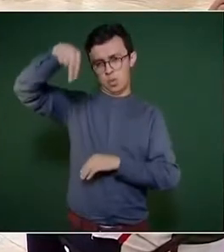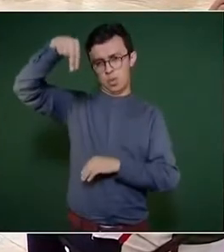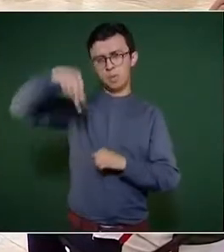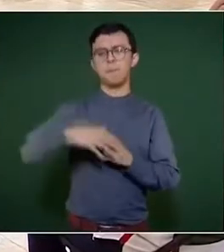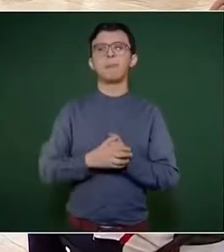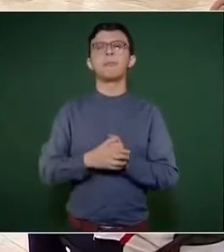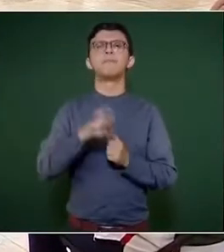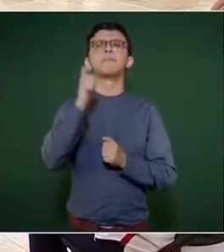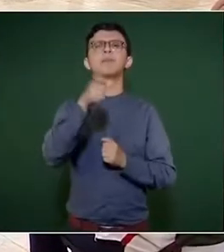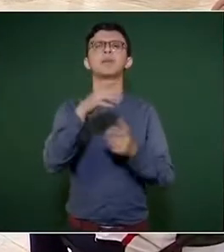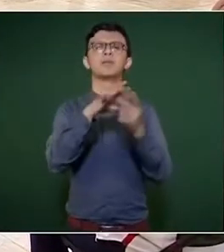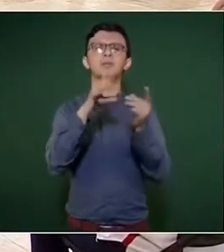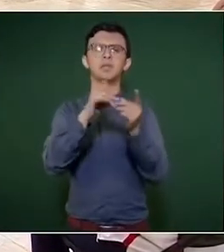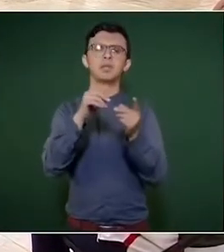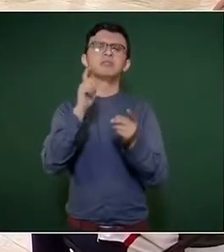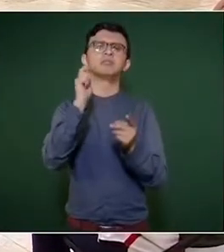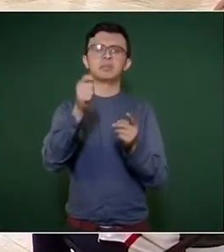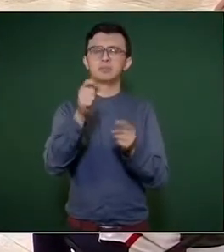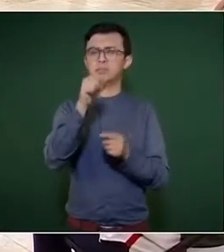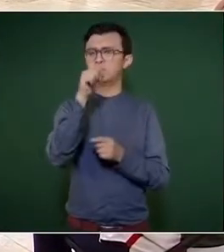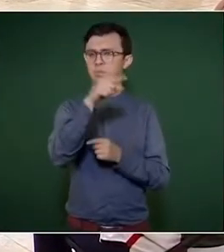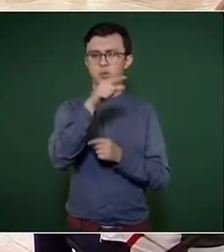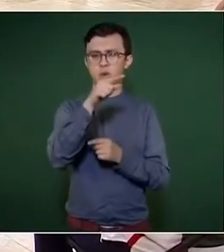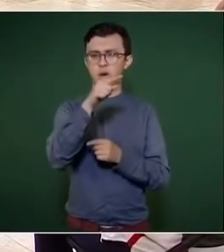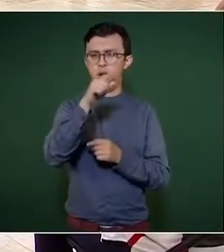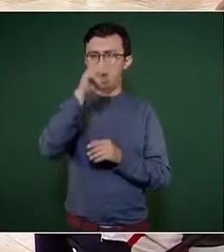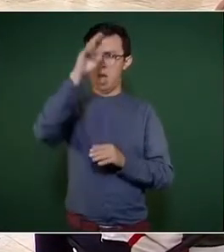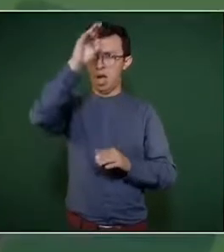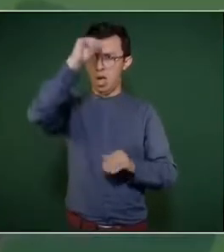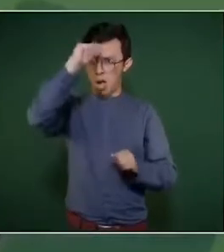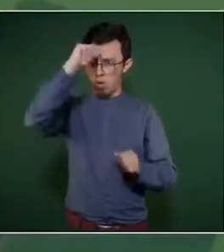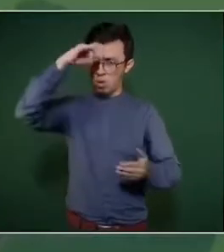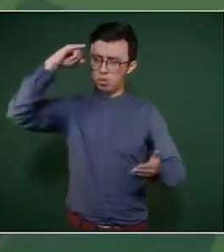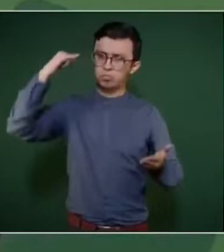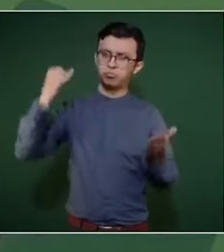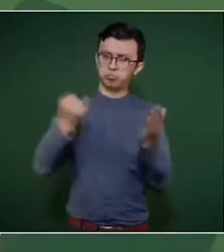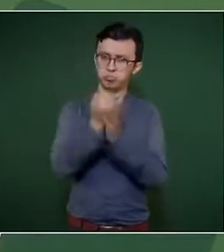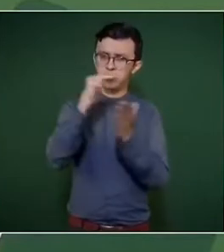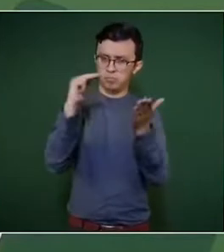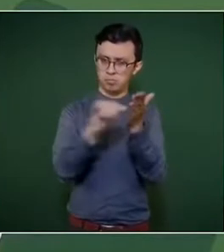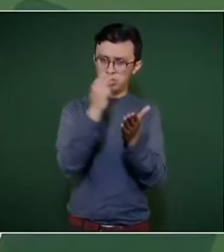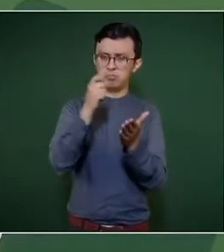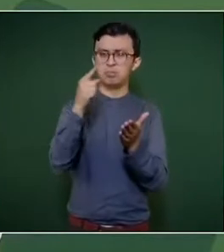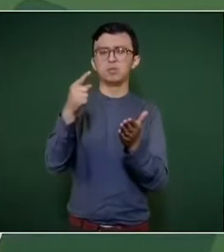que tiene que ver con el tratado, también acuerdos bilaterales,